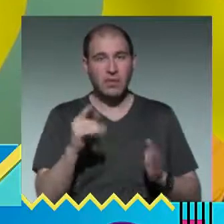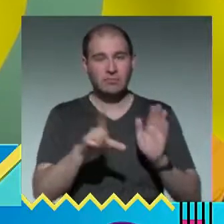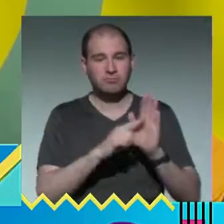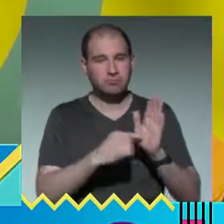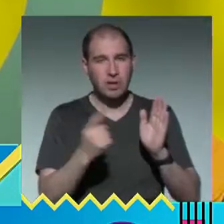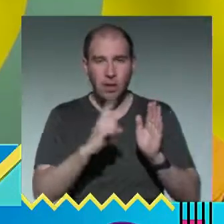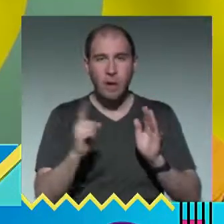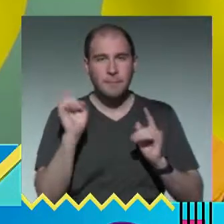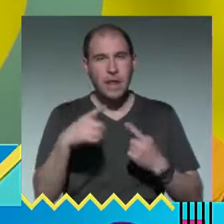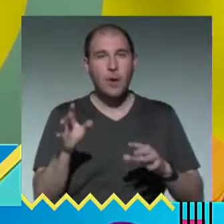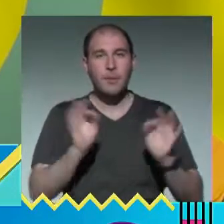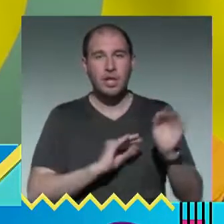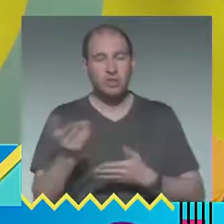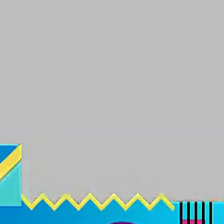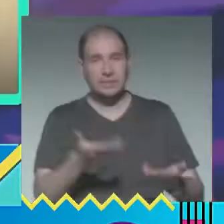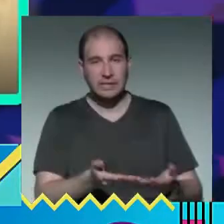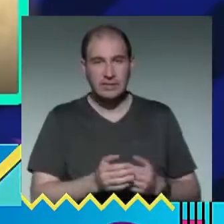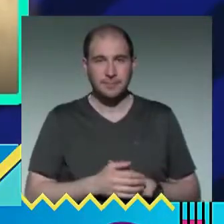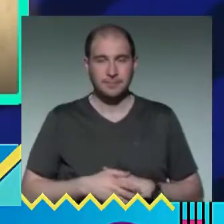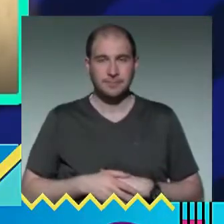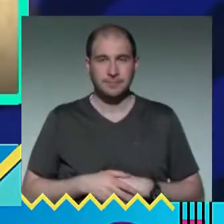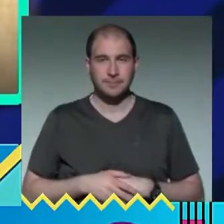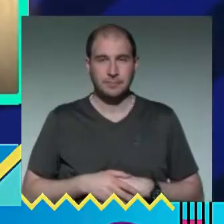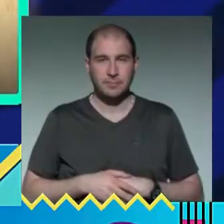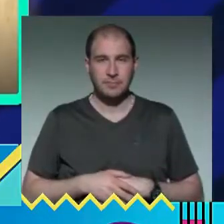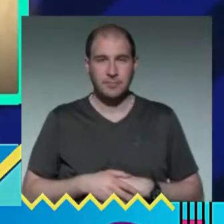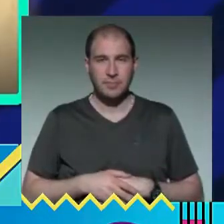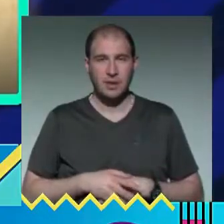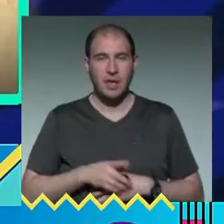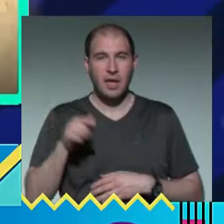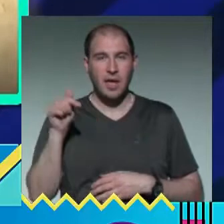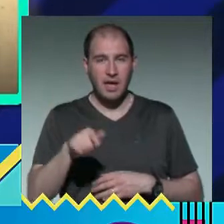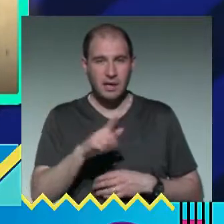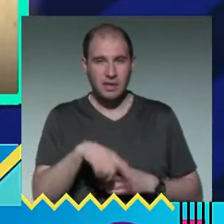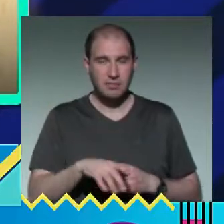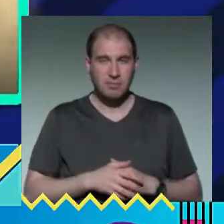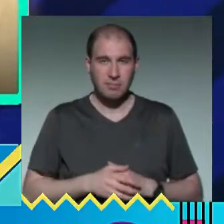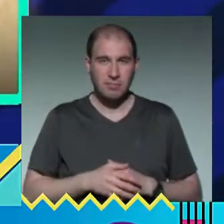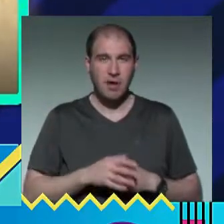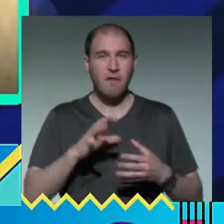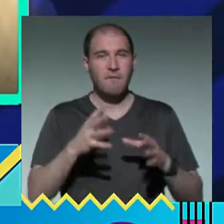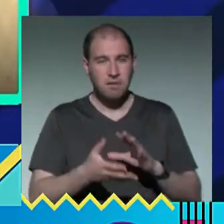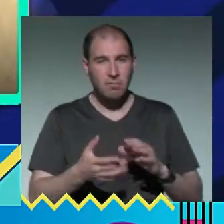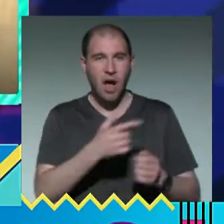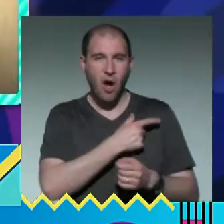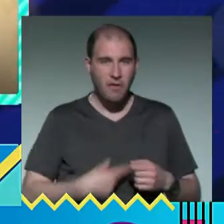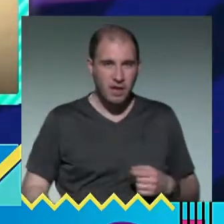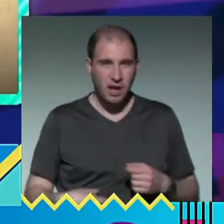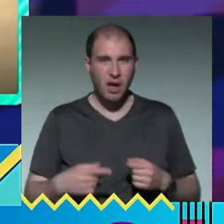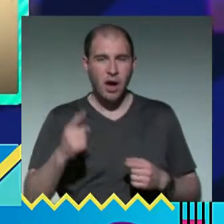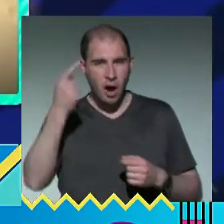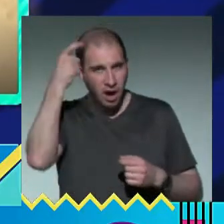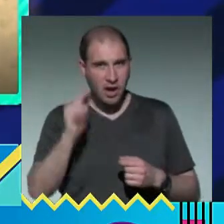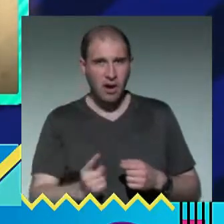constituyente, presenta un proyecto en el que se coronara, porque la forma de gobierno era una